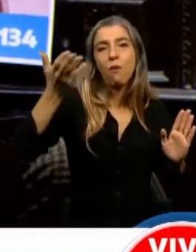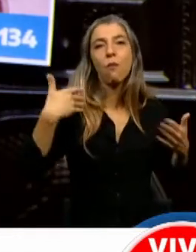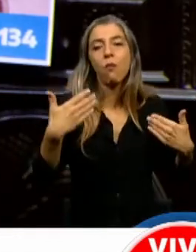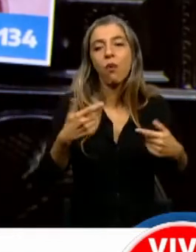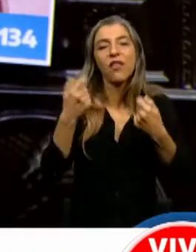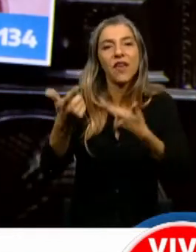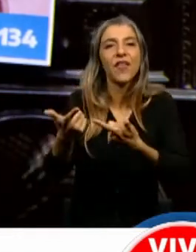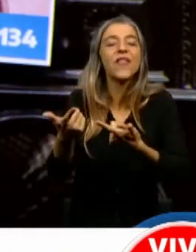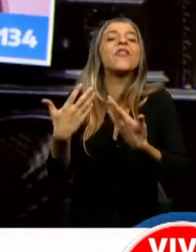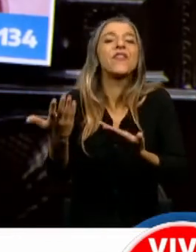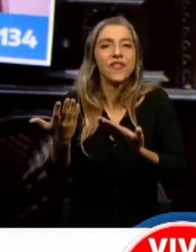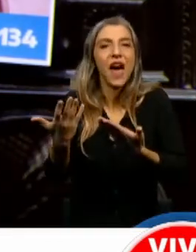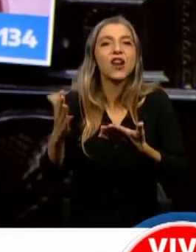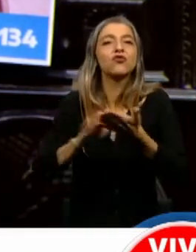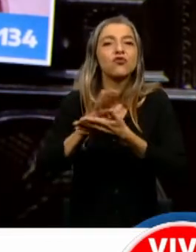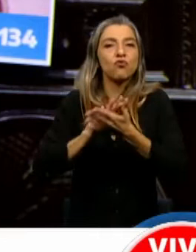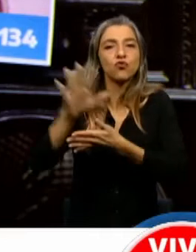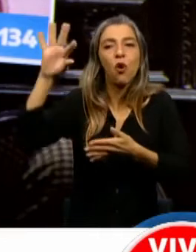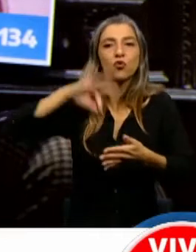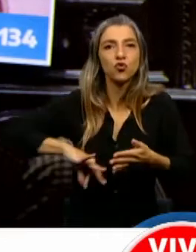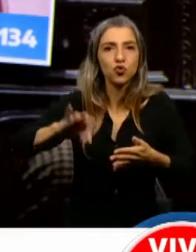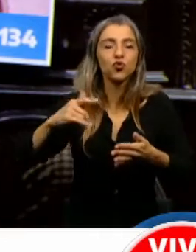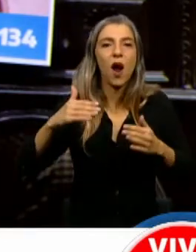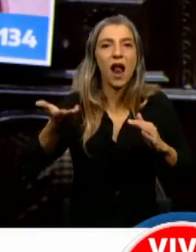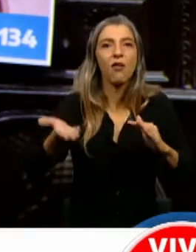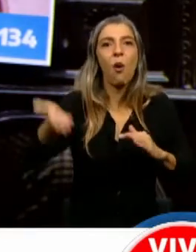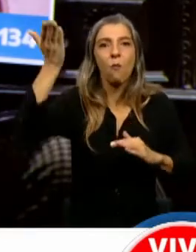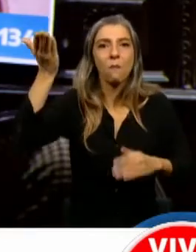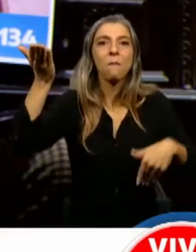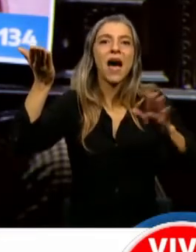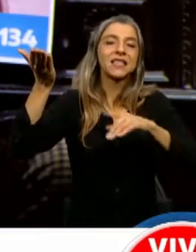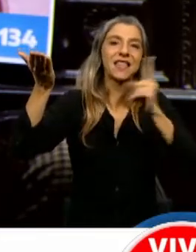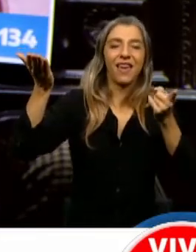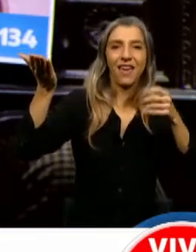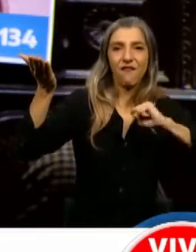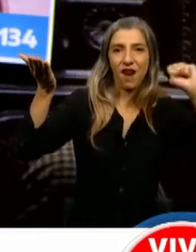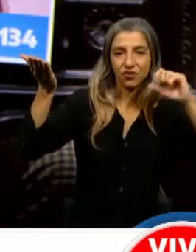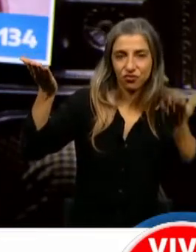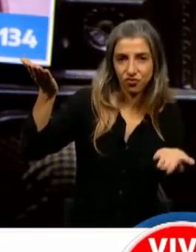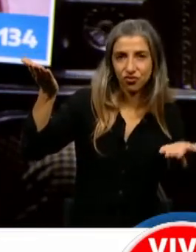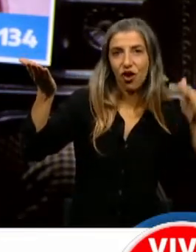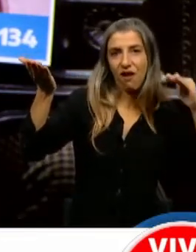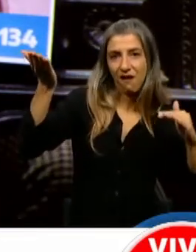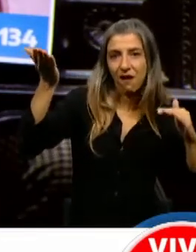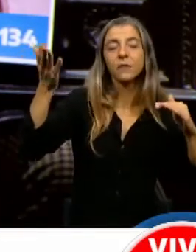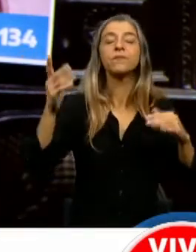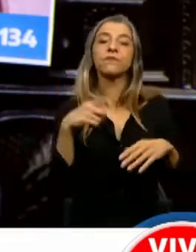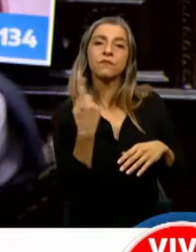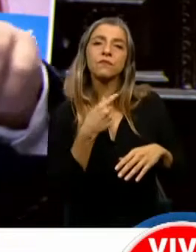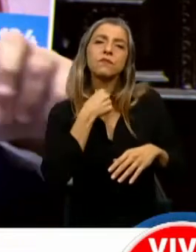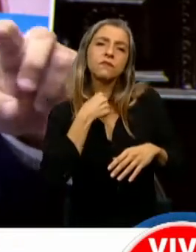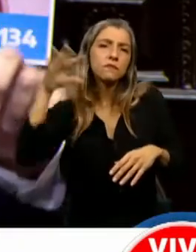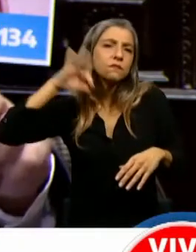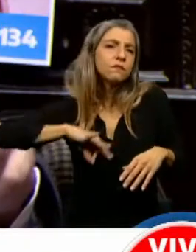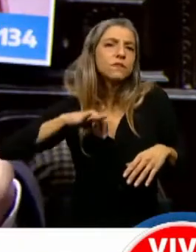aumentos por encima de la inflación. Entonces tenemos que atender la situación de los salarios. Nosotros queremos que por primera vez